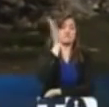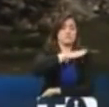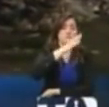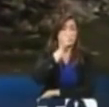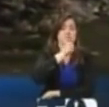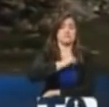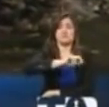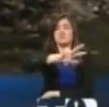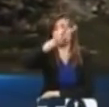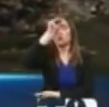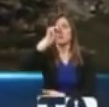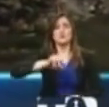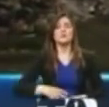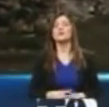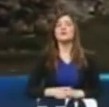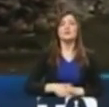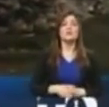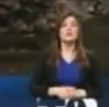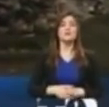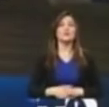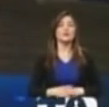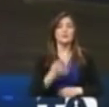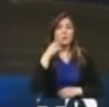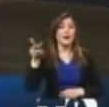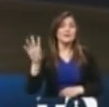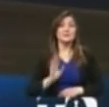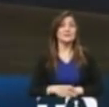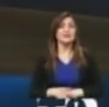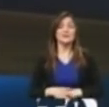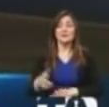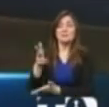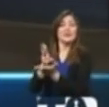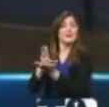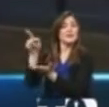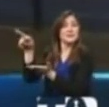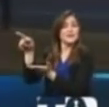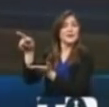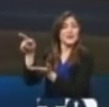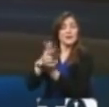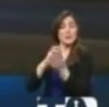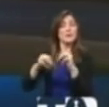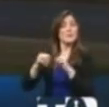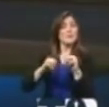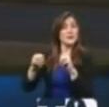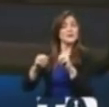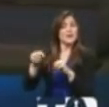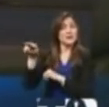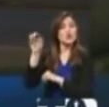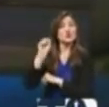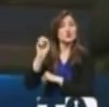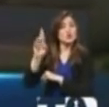La basura está a la vista de todos. Frente a la populosa parada, la Magdalena del carril suroccidental.